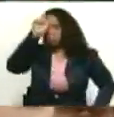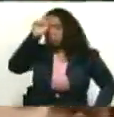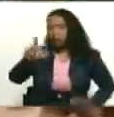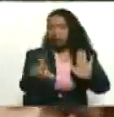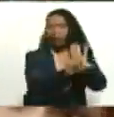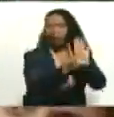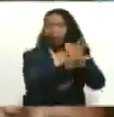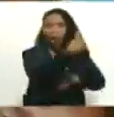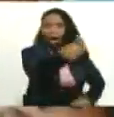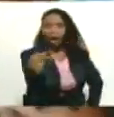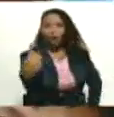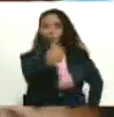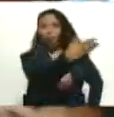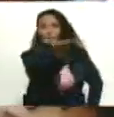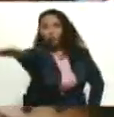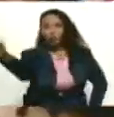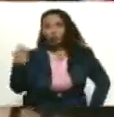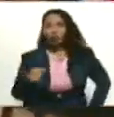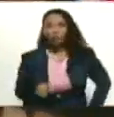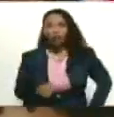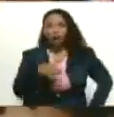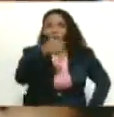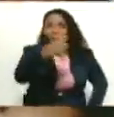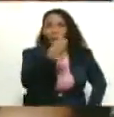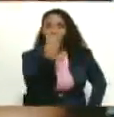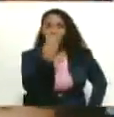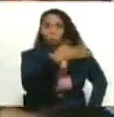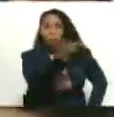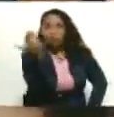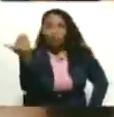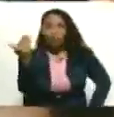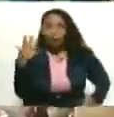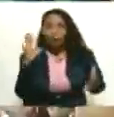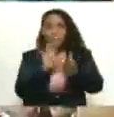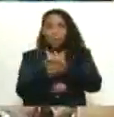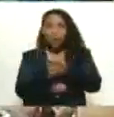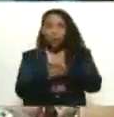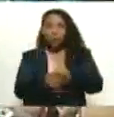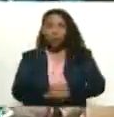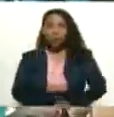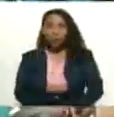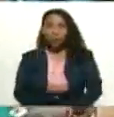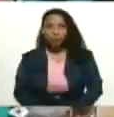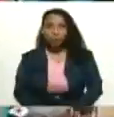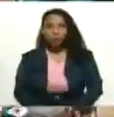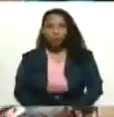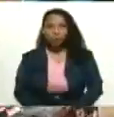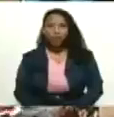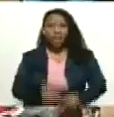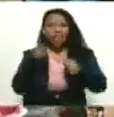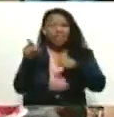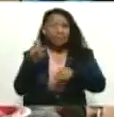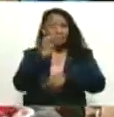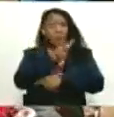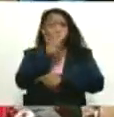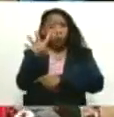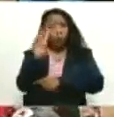de cada uno de ustedes, de cada una de ustedes, compañeros y compañeras, de esas 24